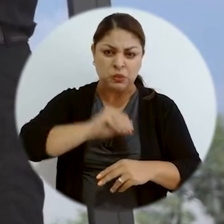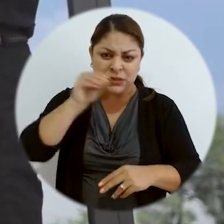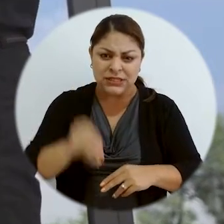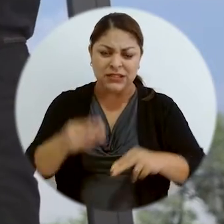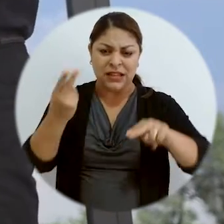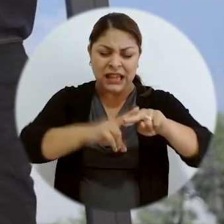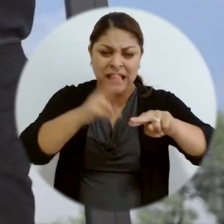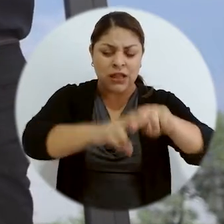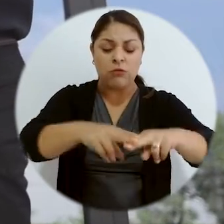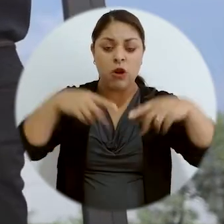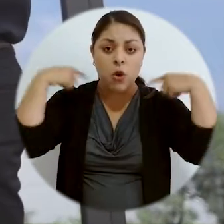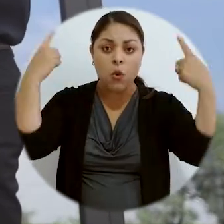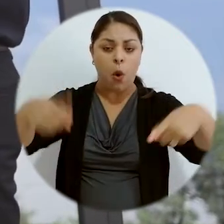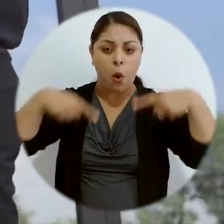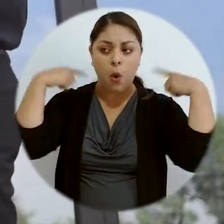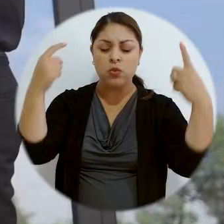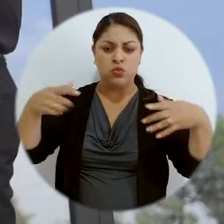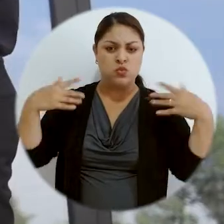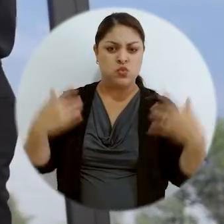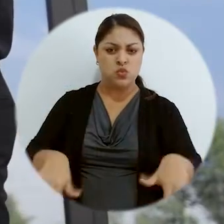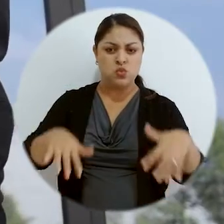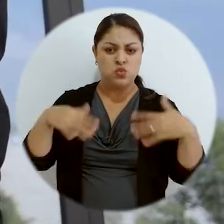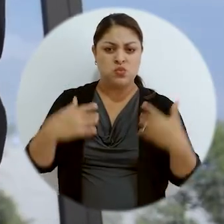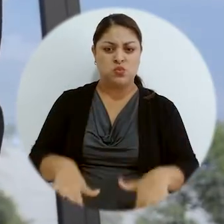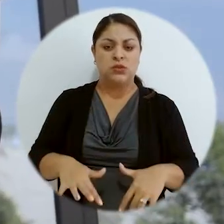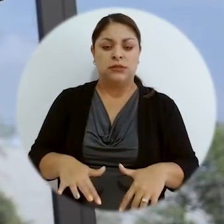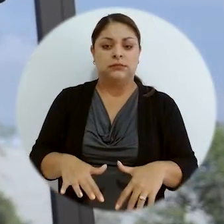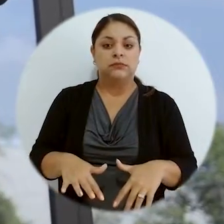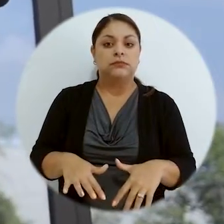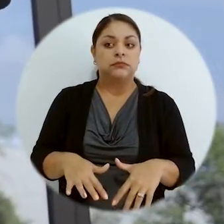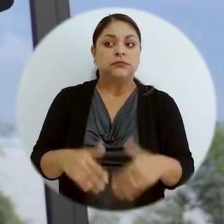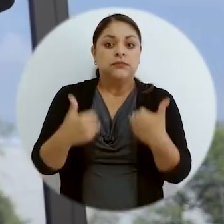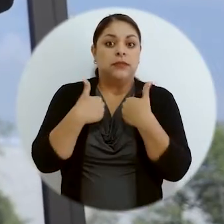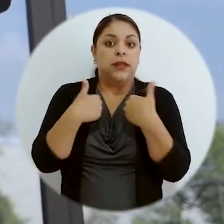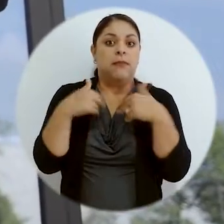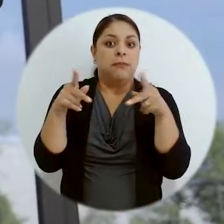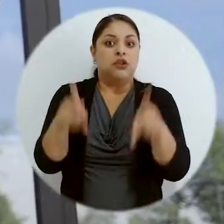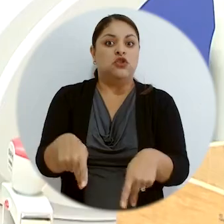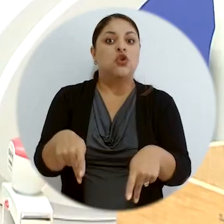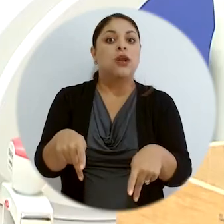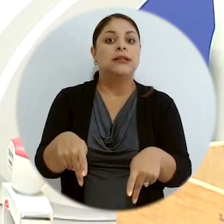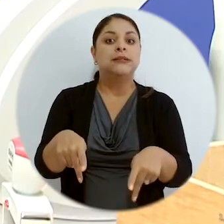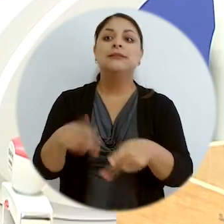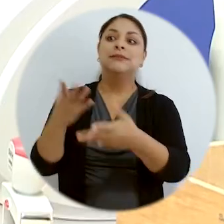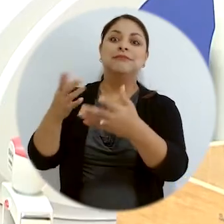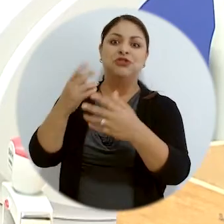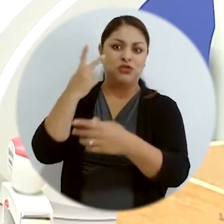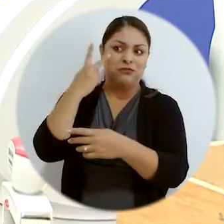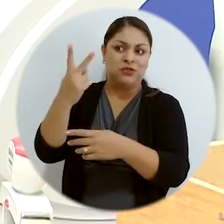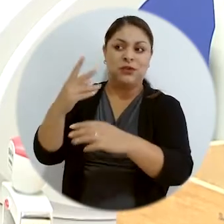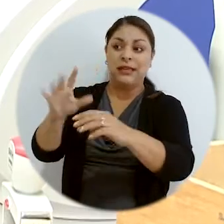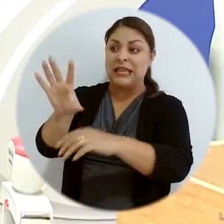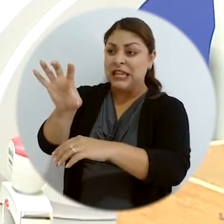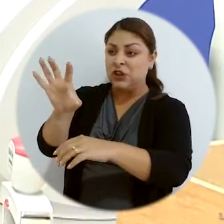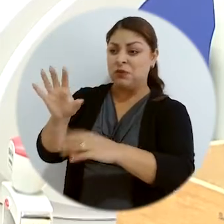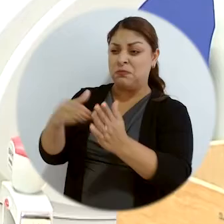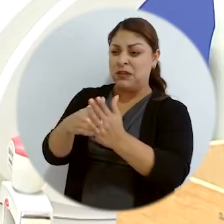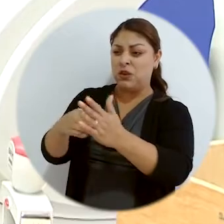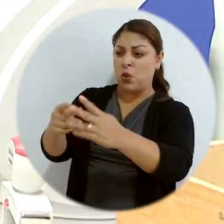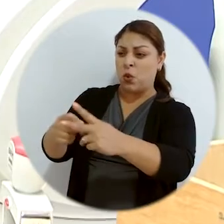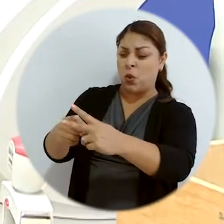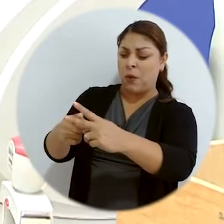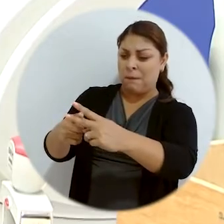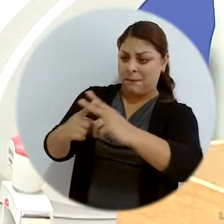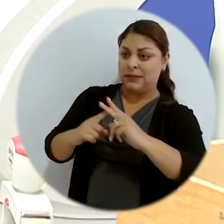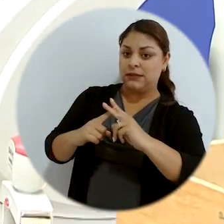de la lógica. Hemos tenido personas que por un crédito de $500,000 así, por un crédito de